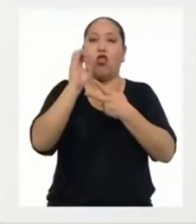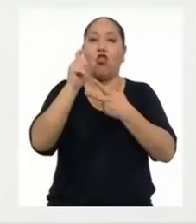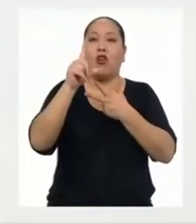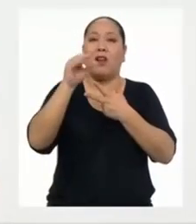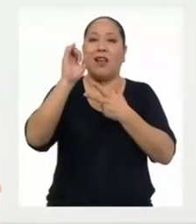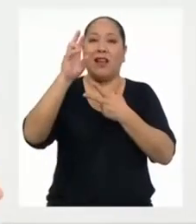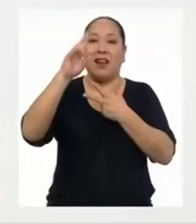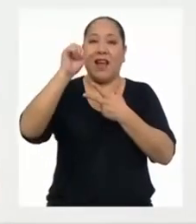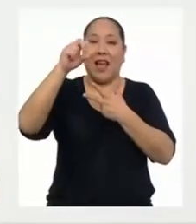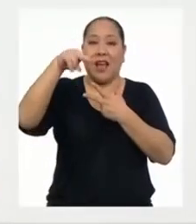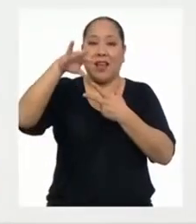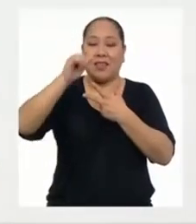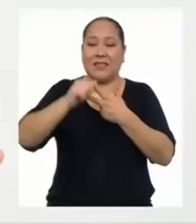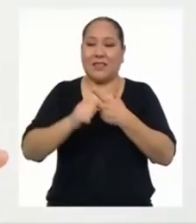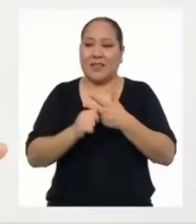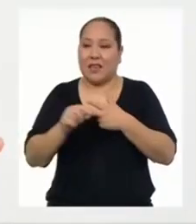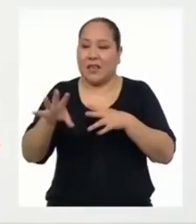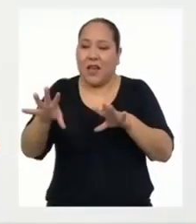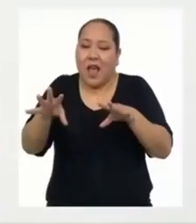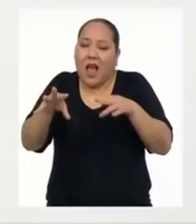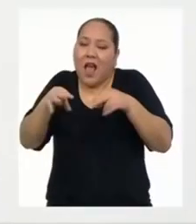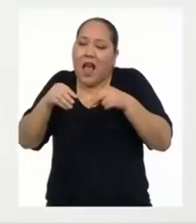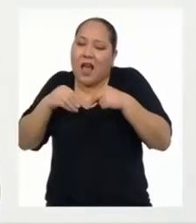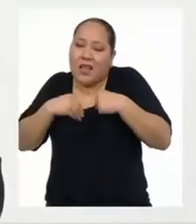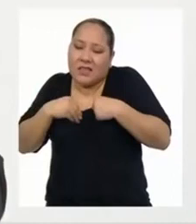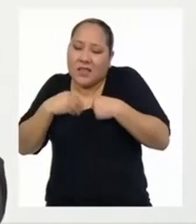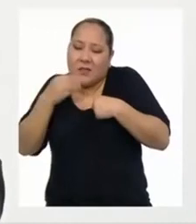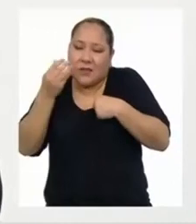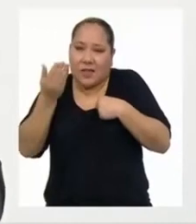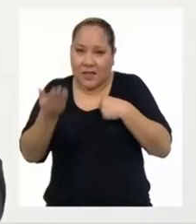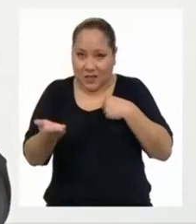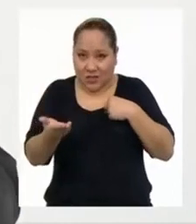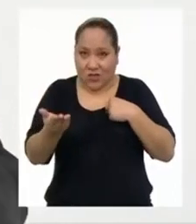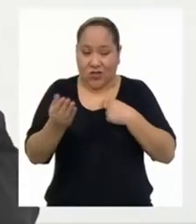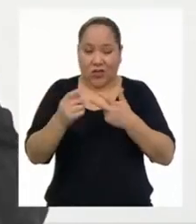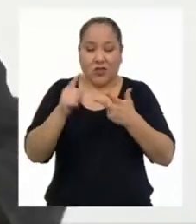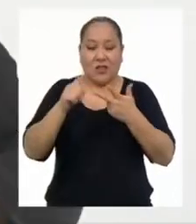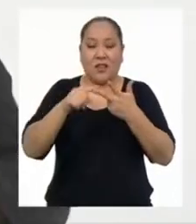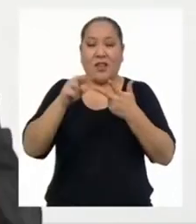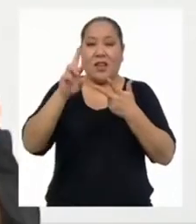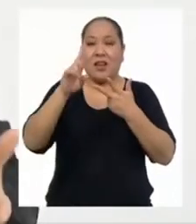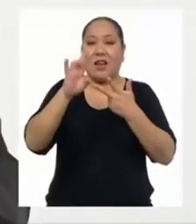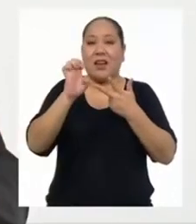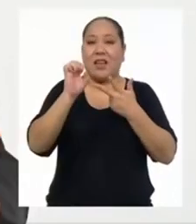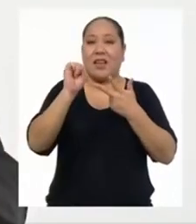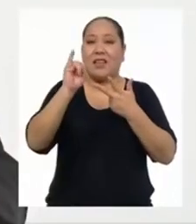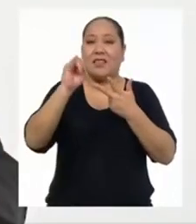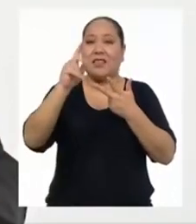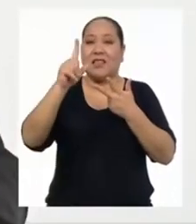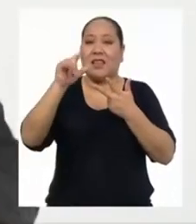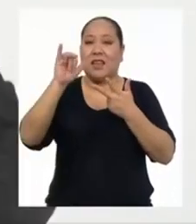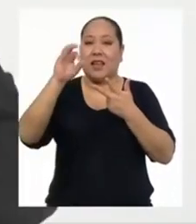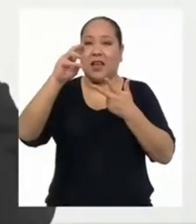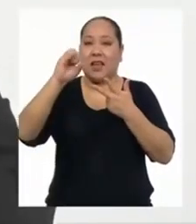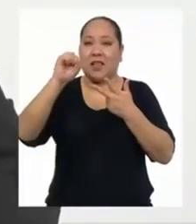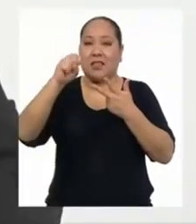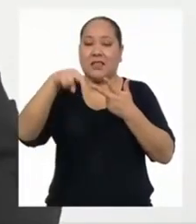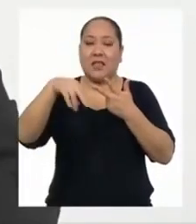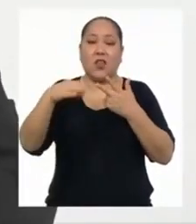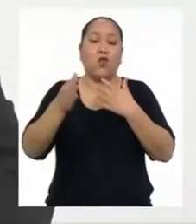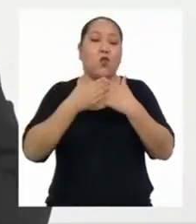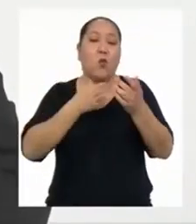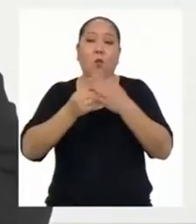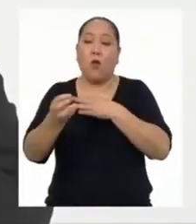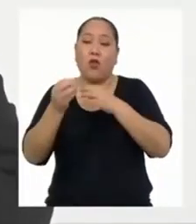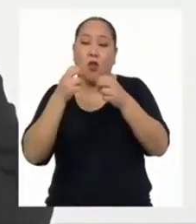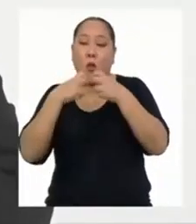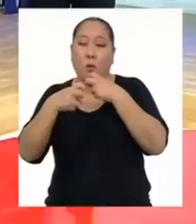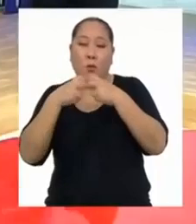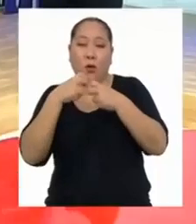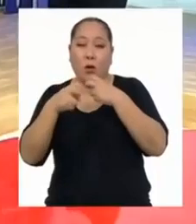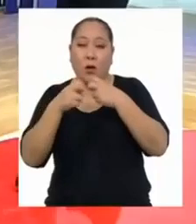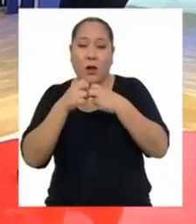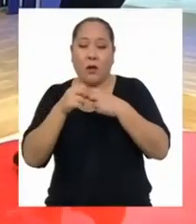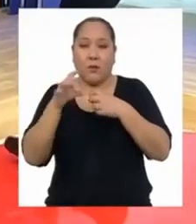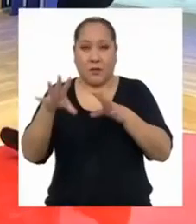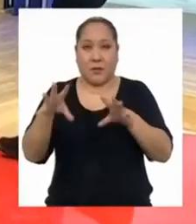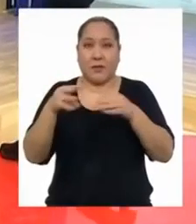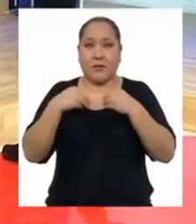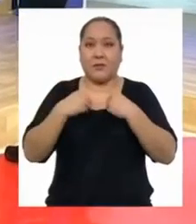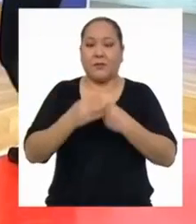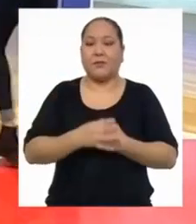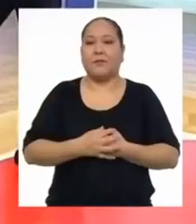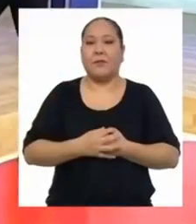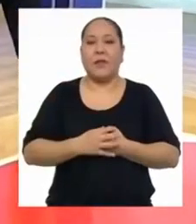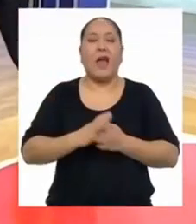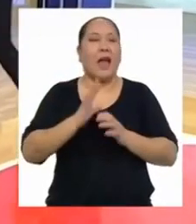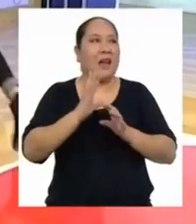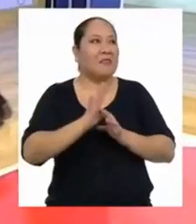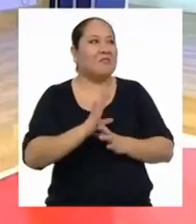Perdón por no saludarlos al inicio, pero quería hacer una entrada sorpresa. ¿Qué toca trabajar hoy? Retomaremos